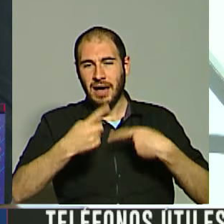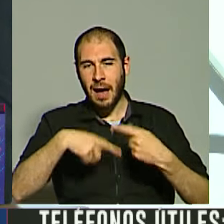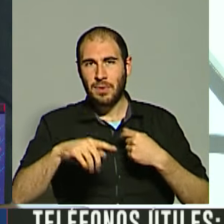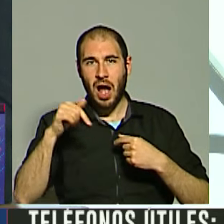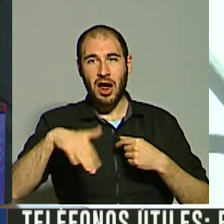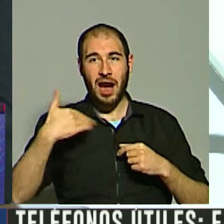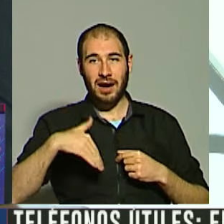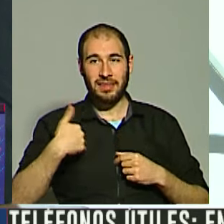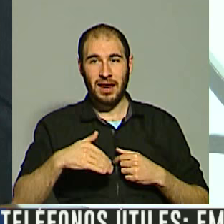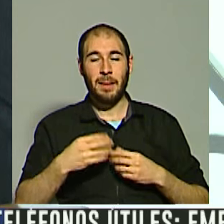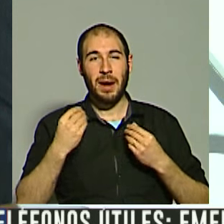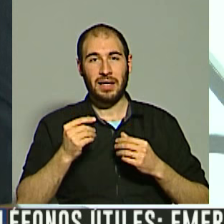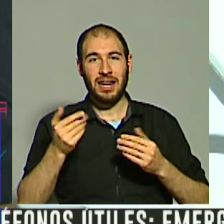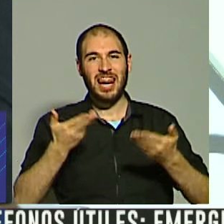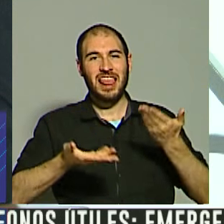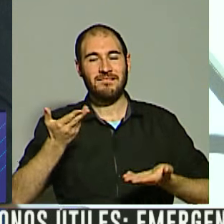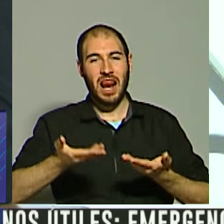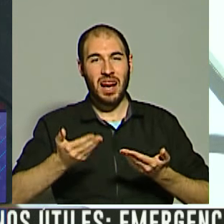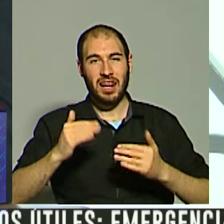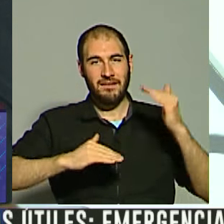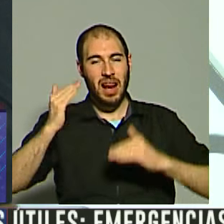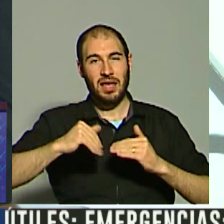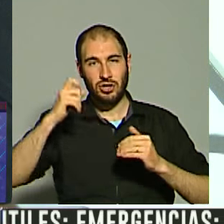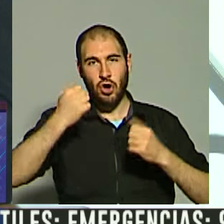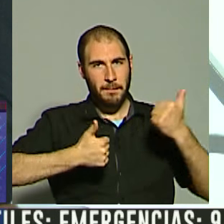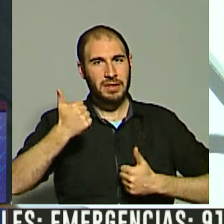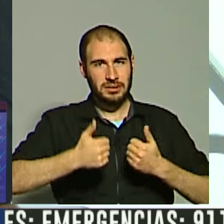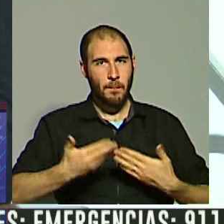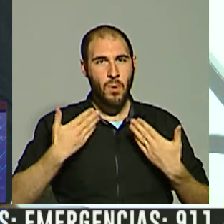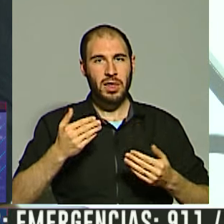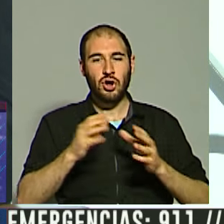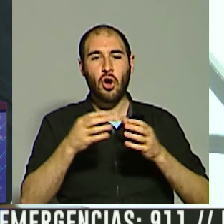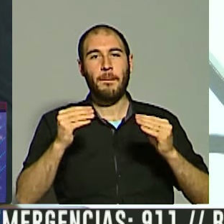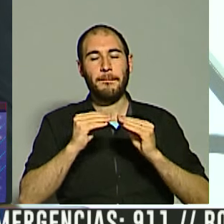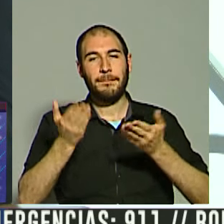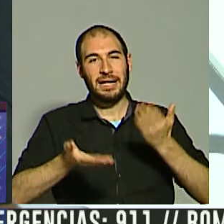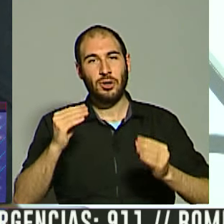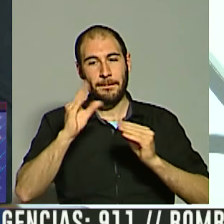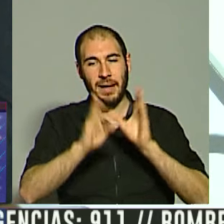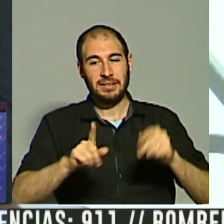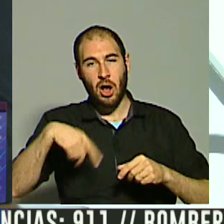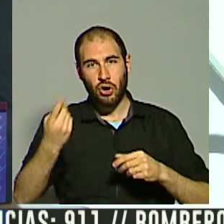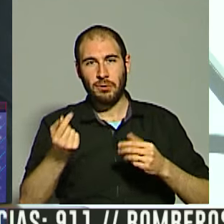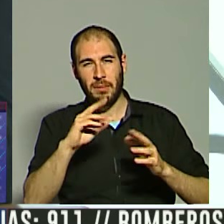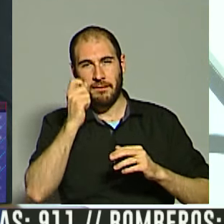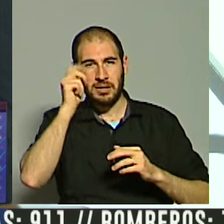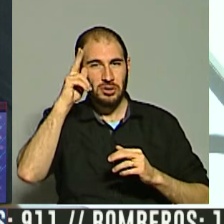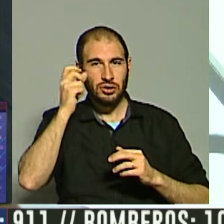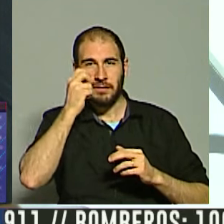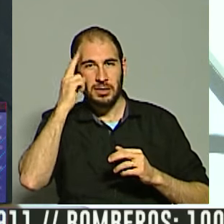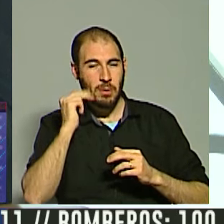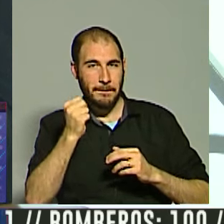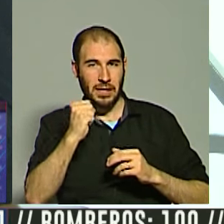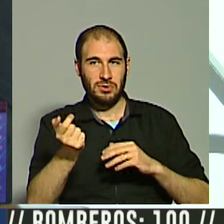debería tener Argentina para tener un nivel de competitividad importante con respecto al resto de los países, debería estar en 28,